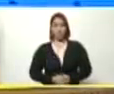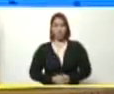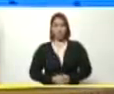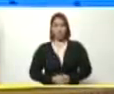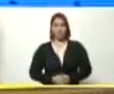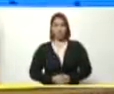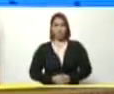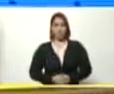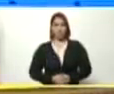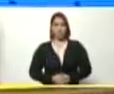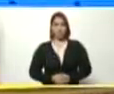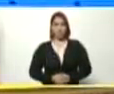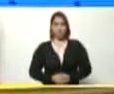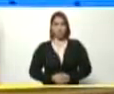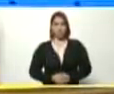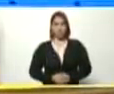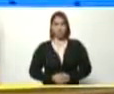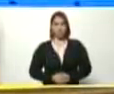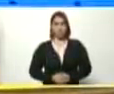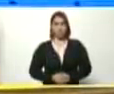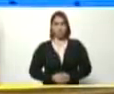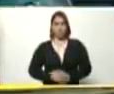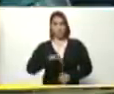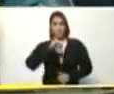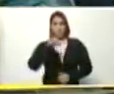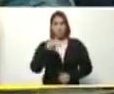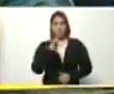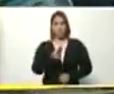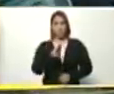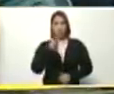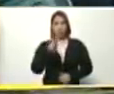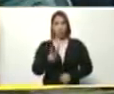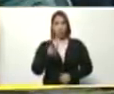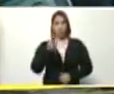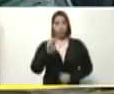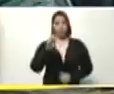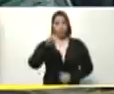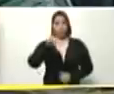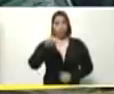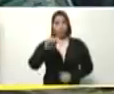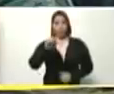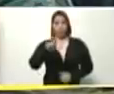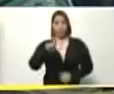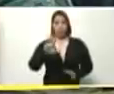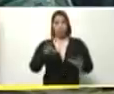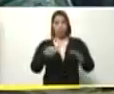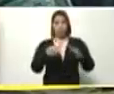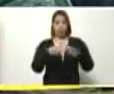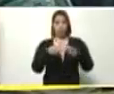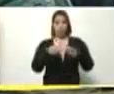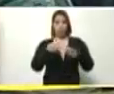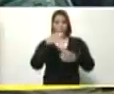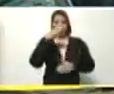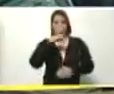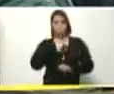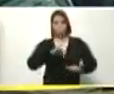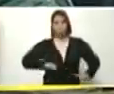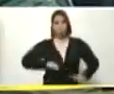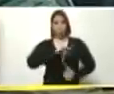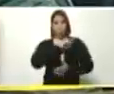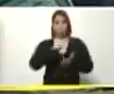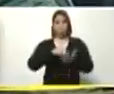Mayor general Juvenal Fernández López, comandante general de la Guardia Nacional